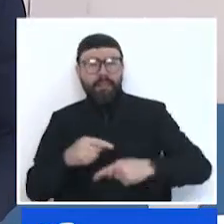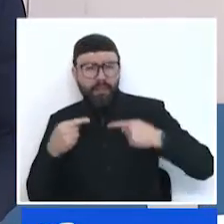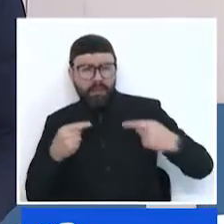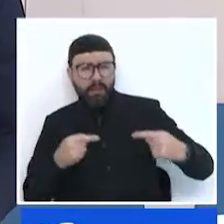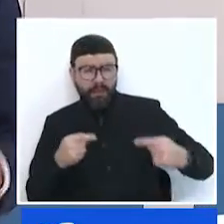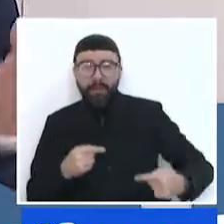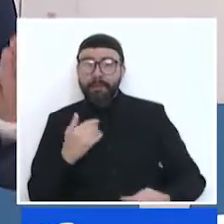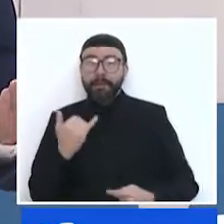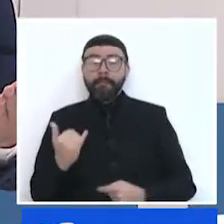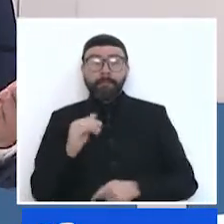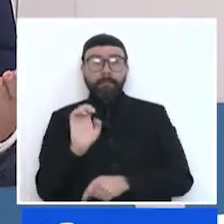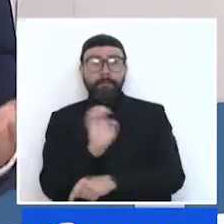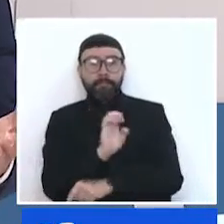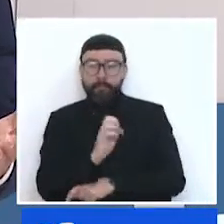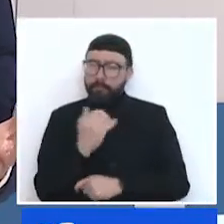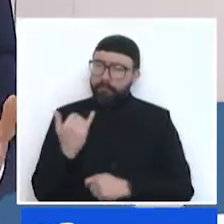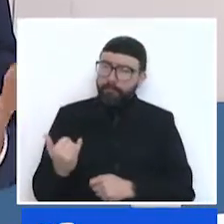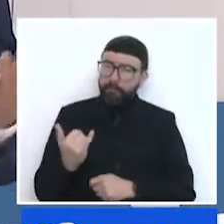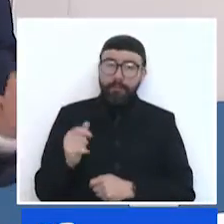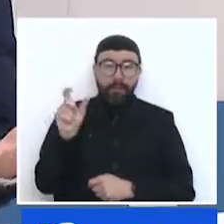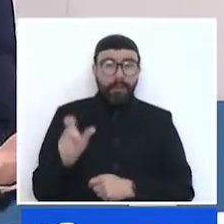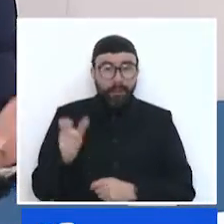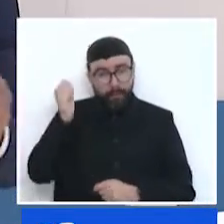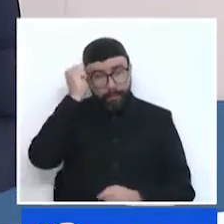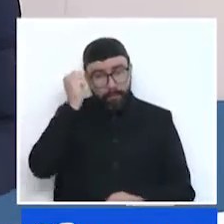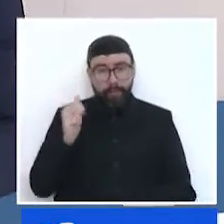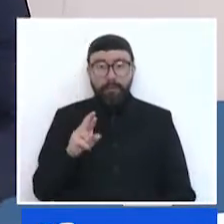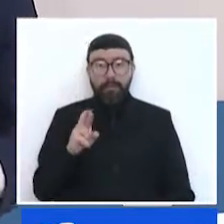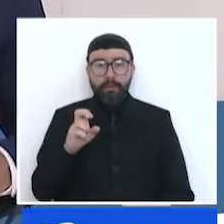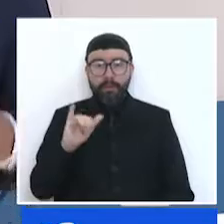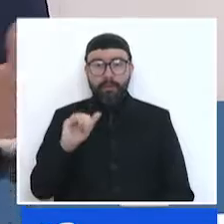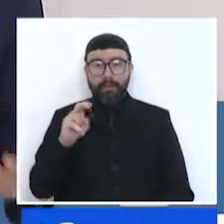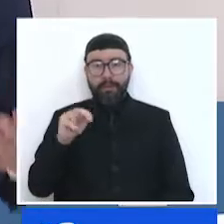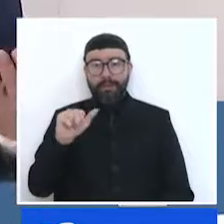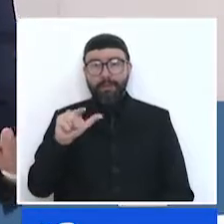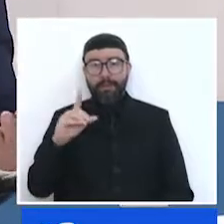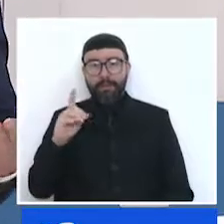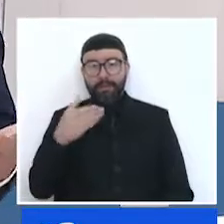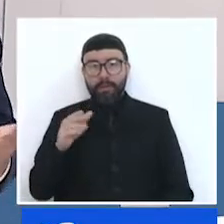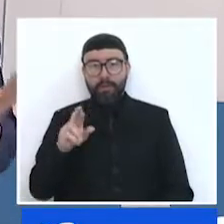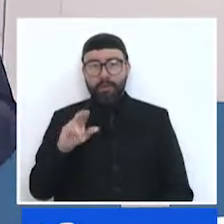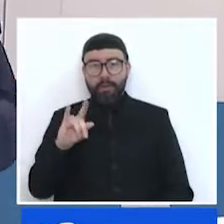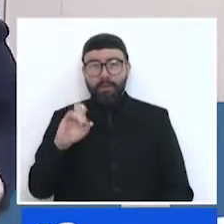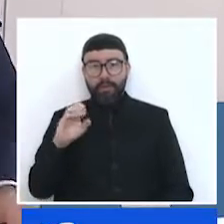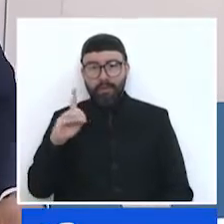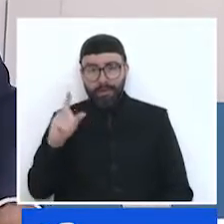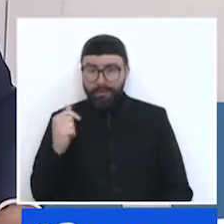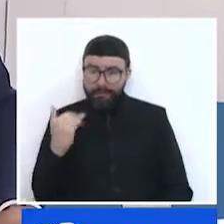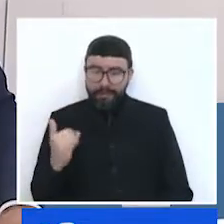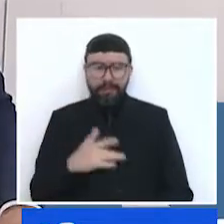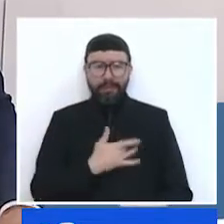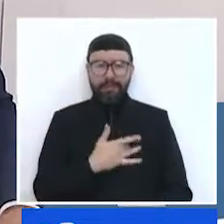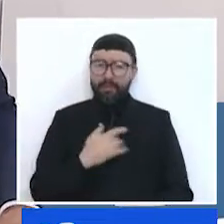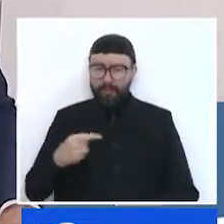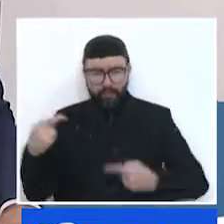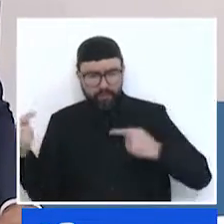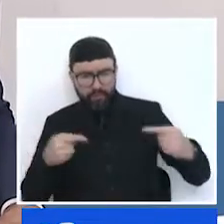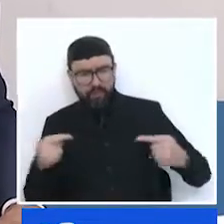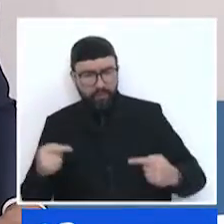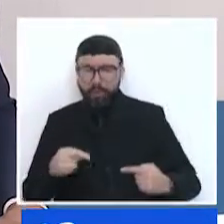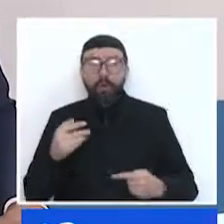combinado ecuatoriano, pues escuchemos al profesor Reinaldo Rueda, sus sensaciones previas al partido y cómo ve a los primeros rivales a